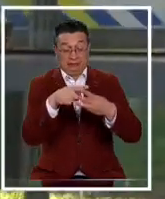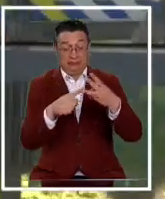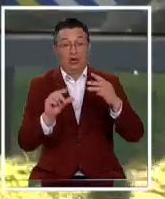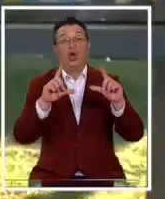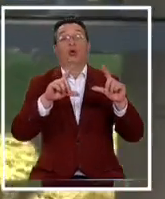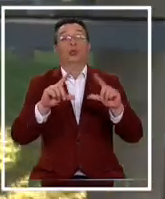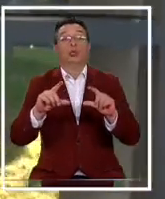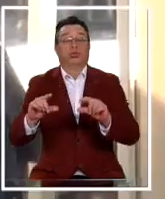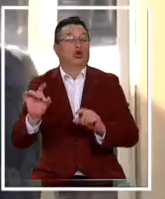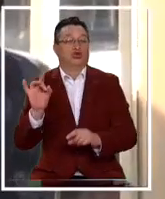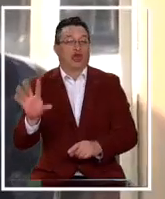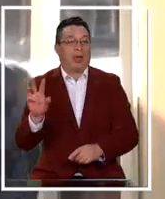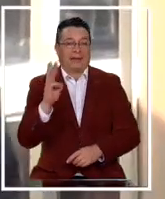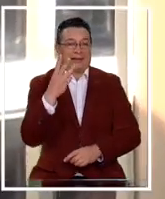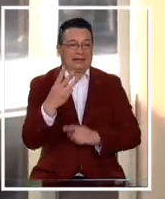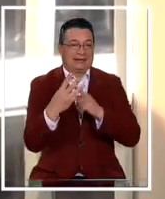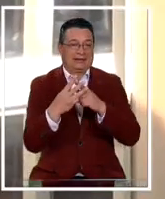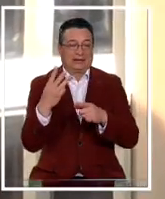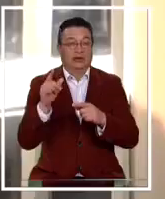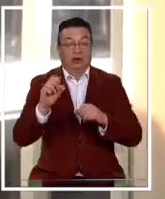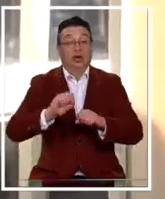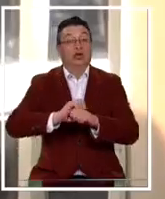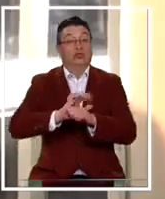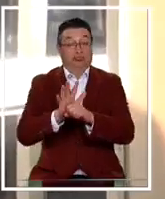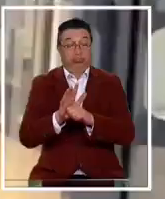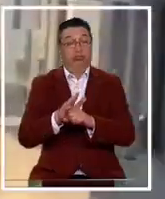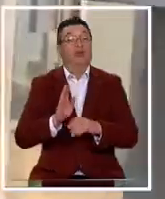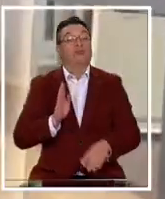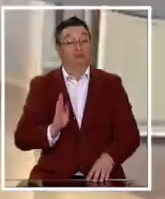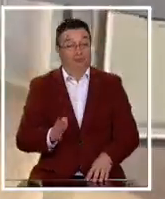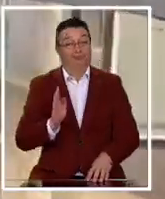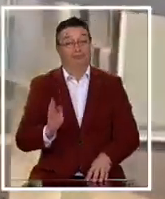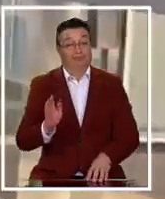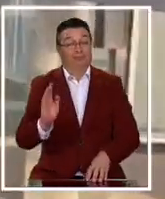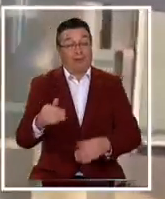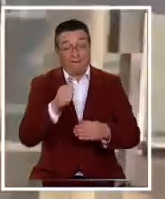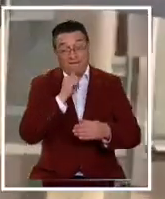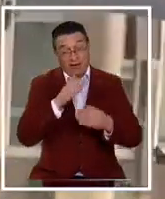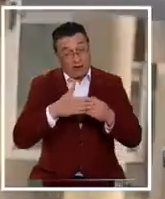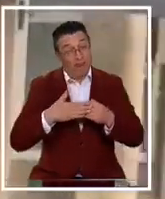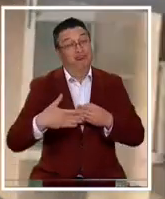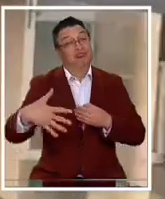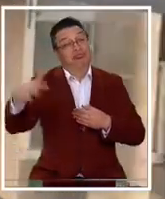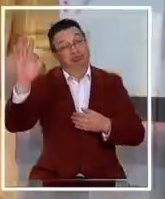baja en medio de una pandemia que aún tiene para rato.